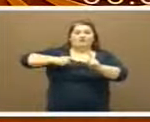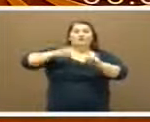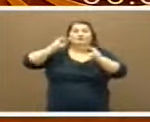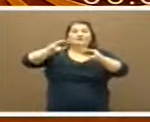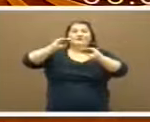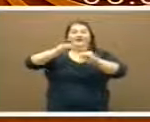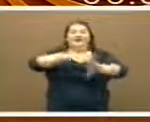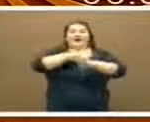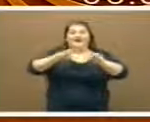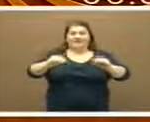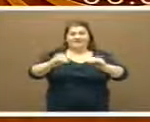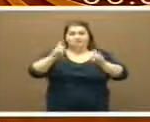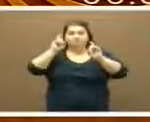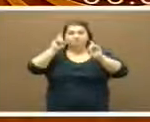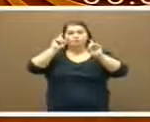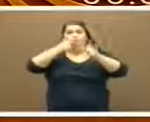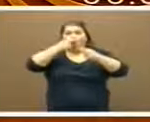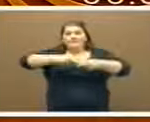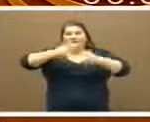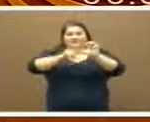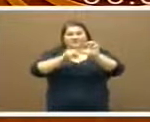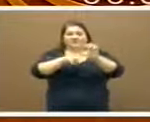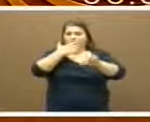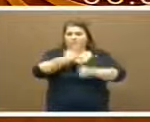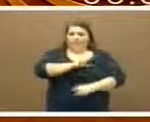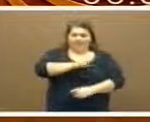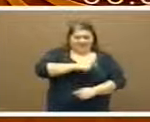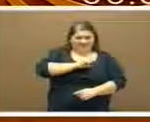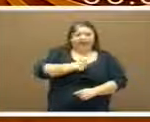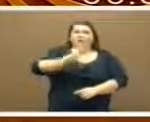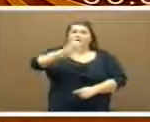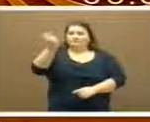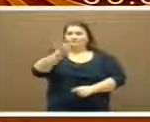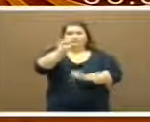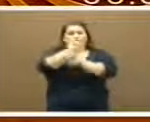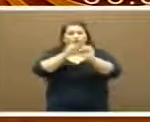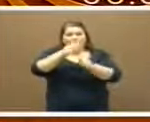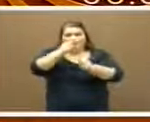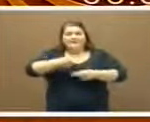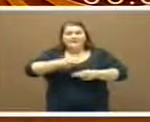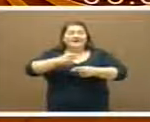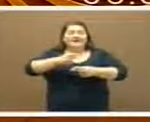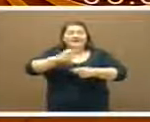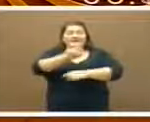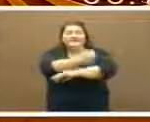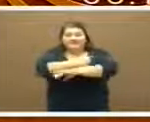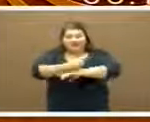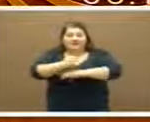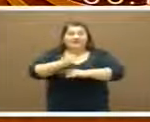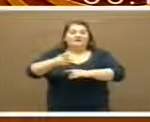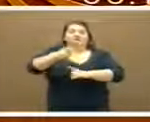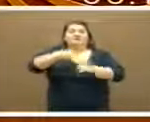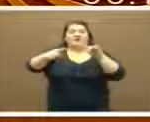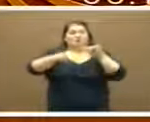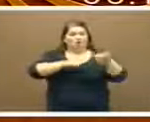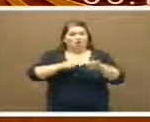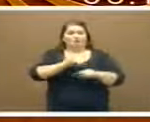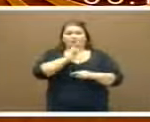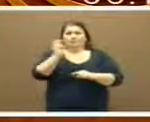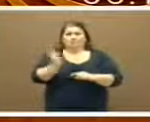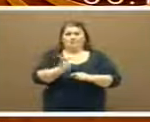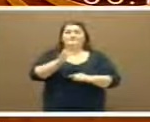Seguridad Pública de Extremadura, tanto a técnicos municipales, policías locales, voluntarios, protección civil, directores de Lidia. Incluso hacen ustedes